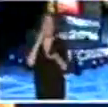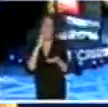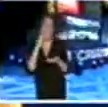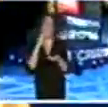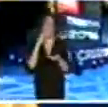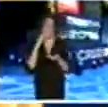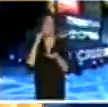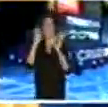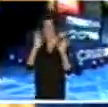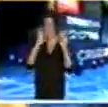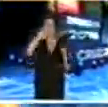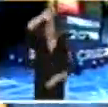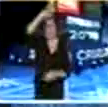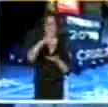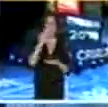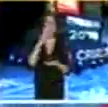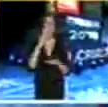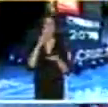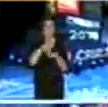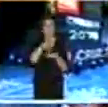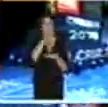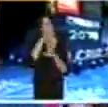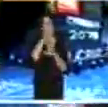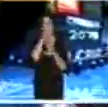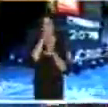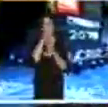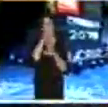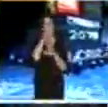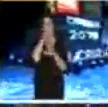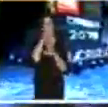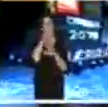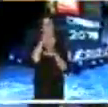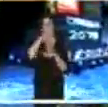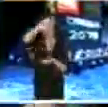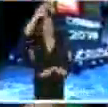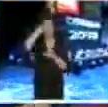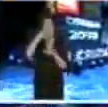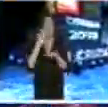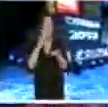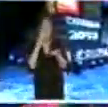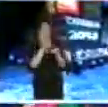Son los Minions, son los Minions.